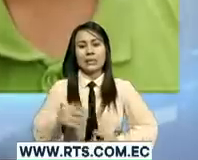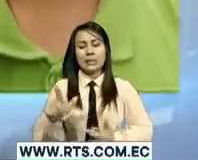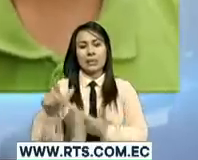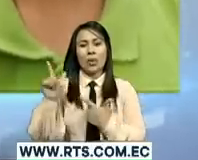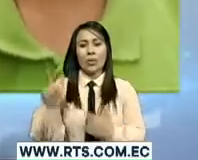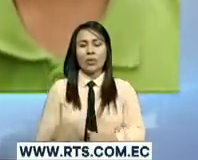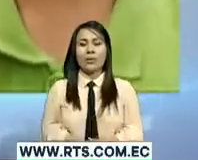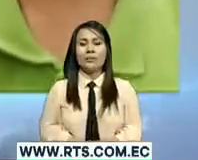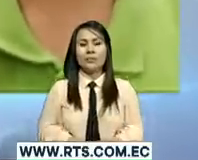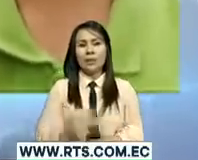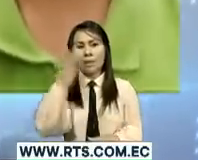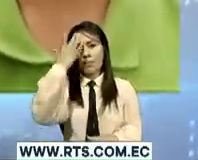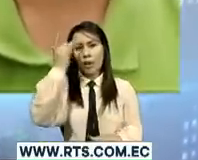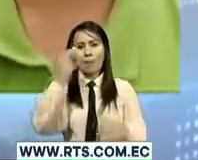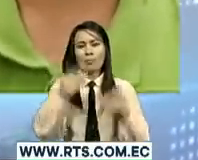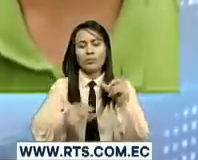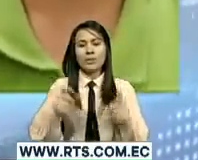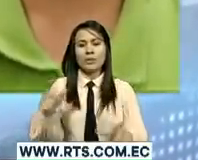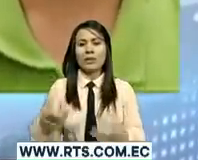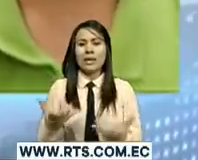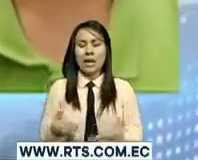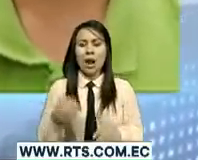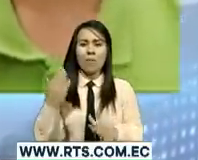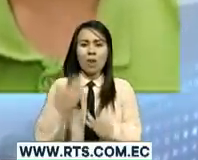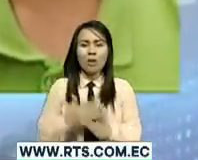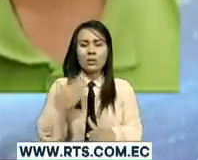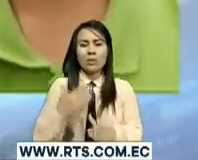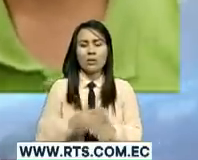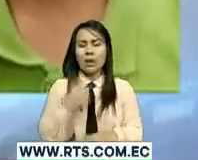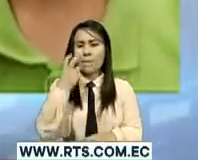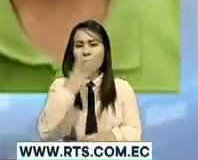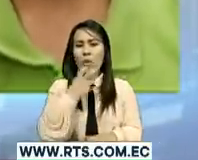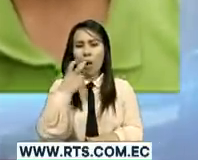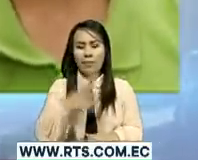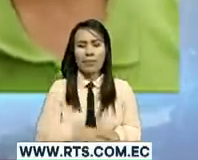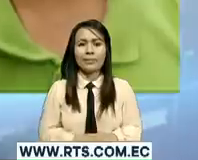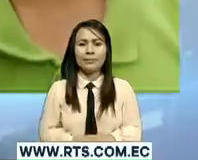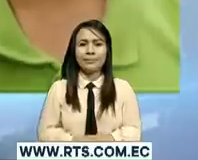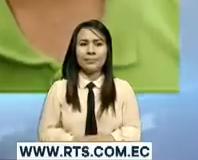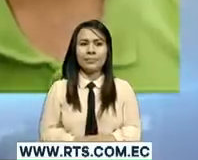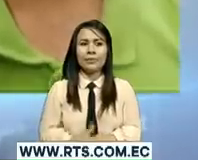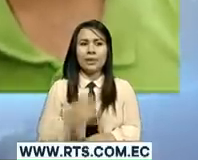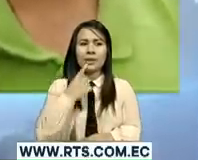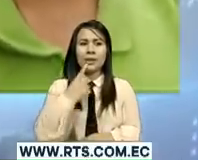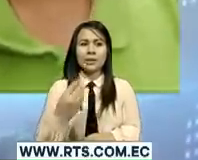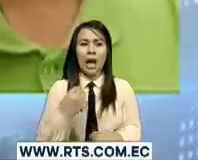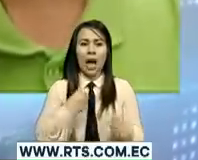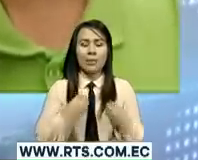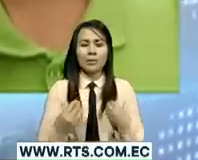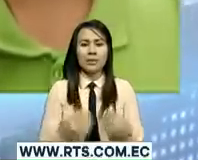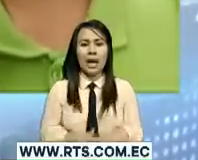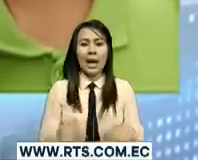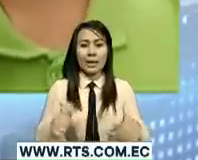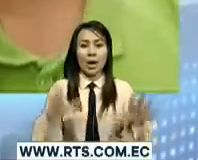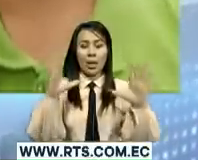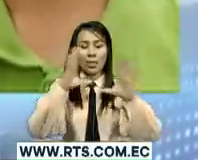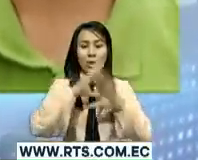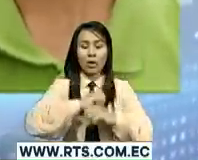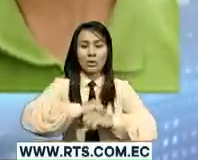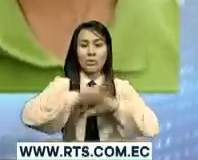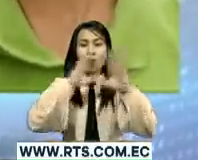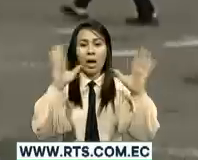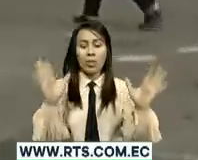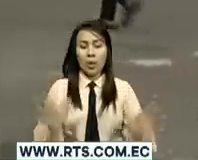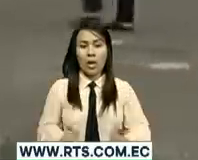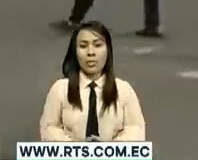han intentado también forcejear lo que es la puerta para ingresar. Y la verdad es bastante inseguro, y más en las noches y madrugadas,